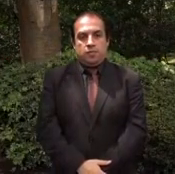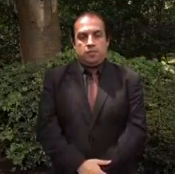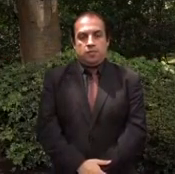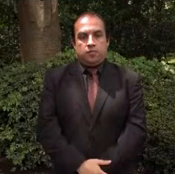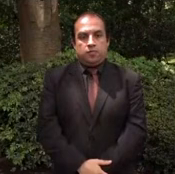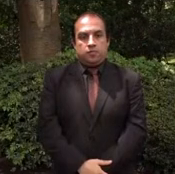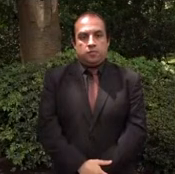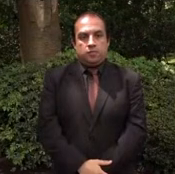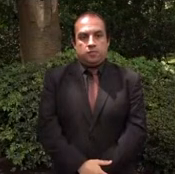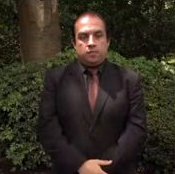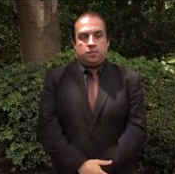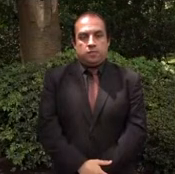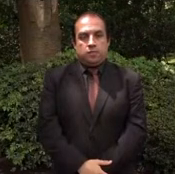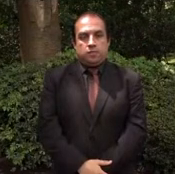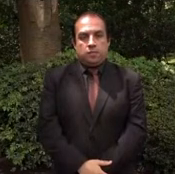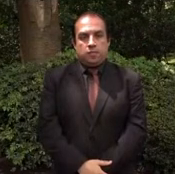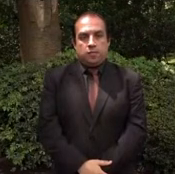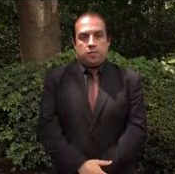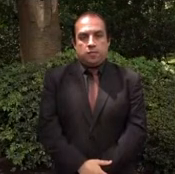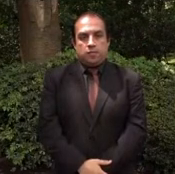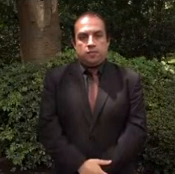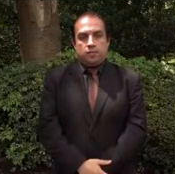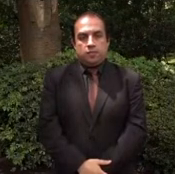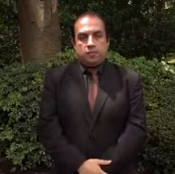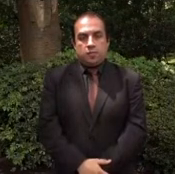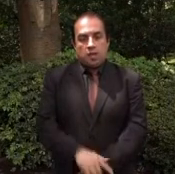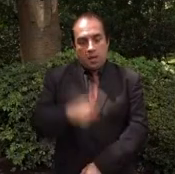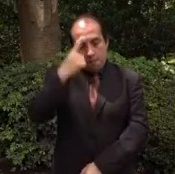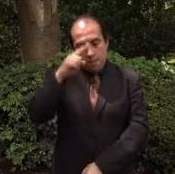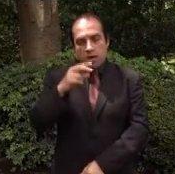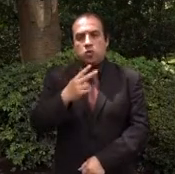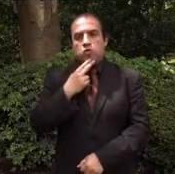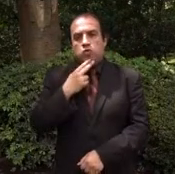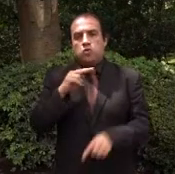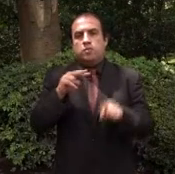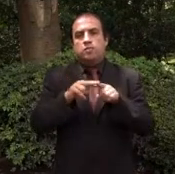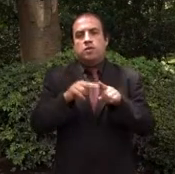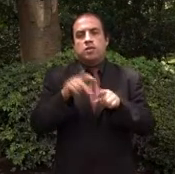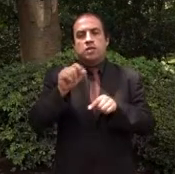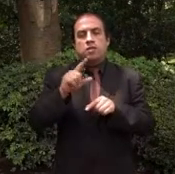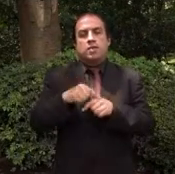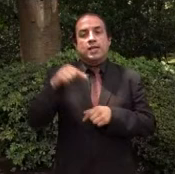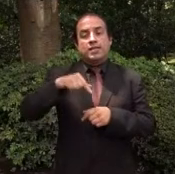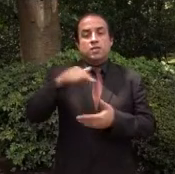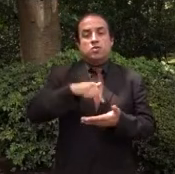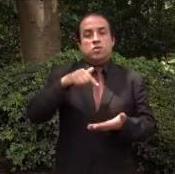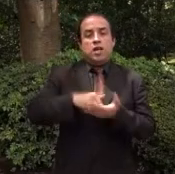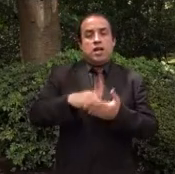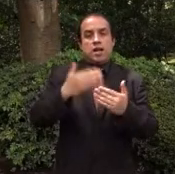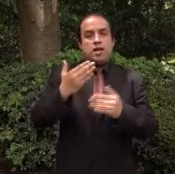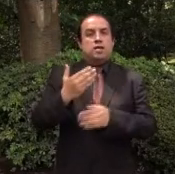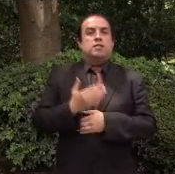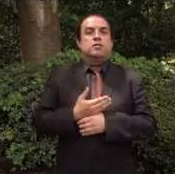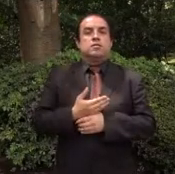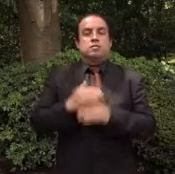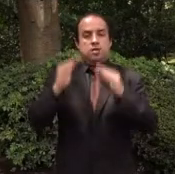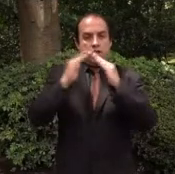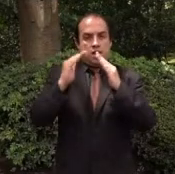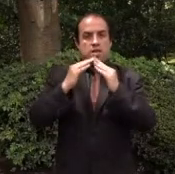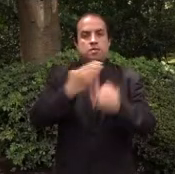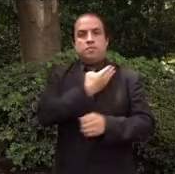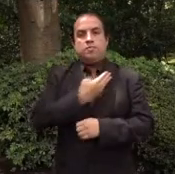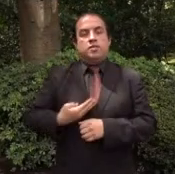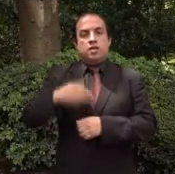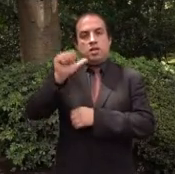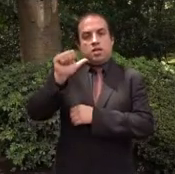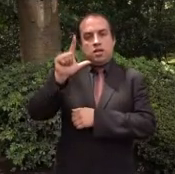primero que abonar en muchas de sus partes, y en lo que corresponde a este espacio, a la Casa Presidencial Lázaro Cárdenas y a